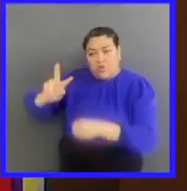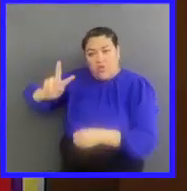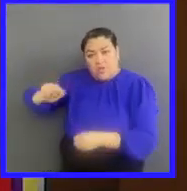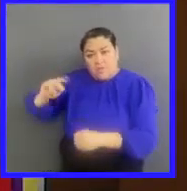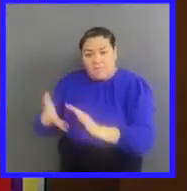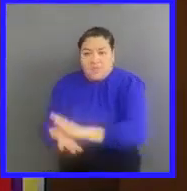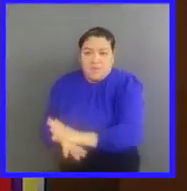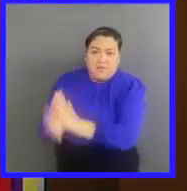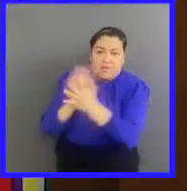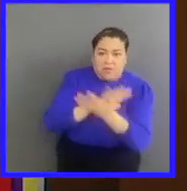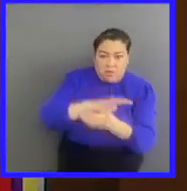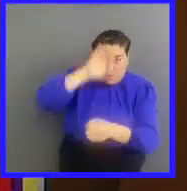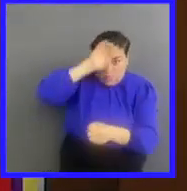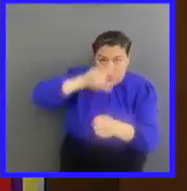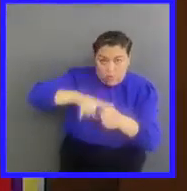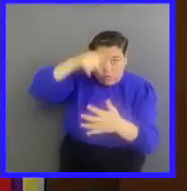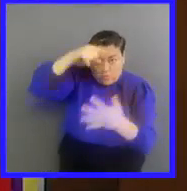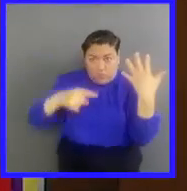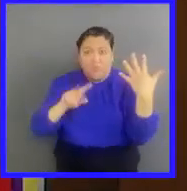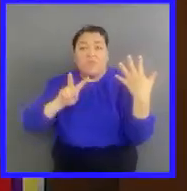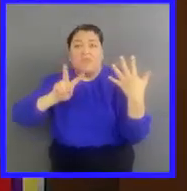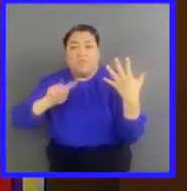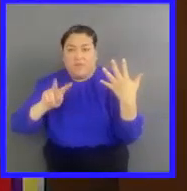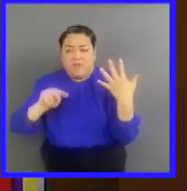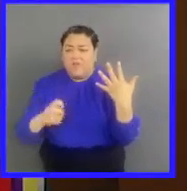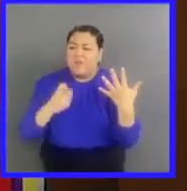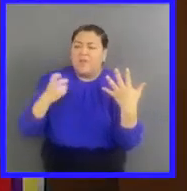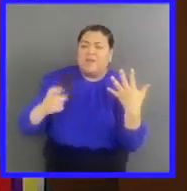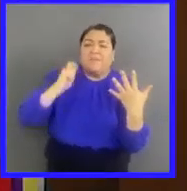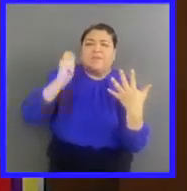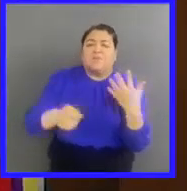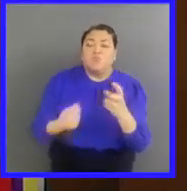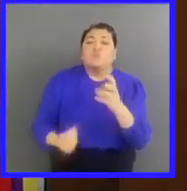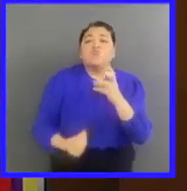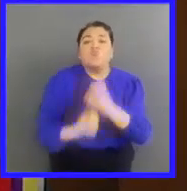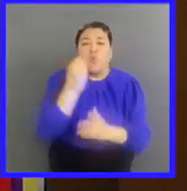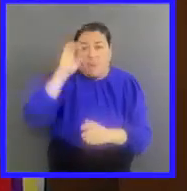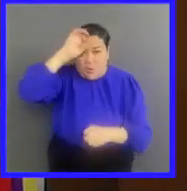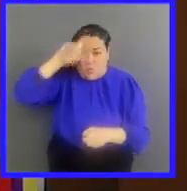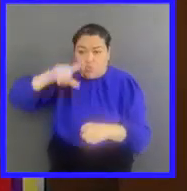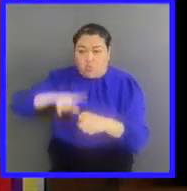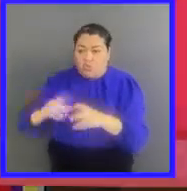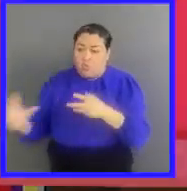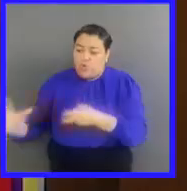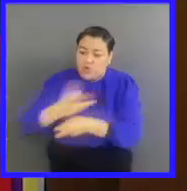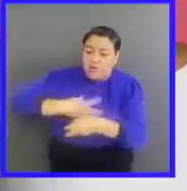Plural Televisión. Con ello se imprime una nueva visión a las actividades.